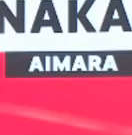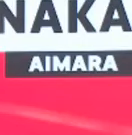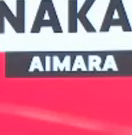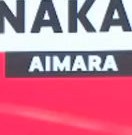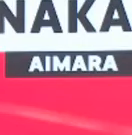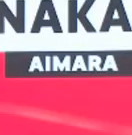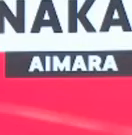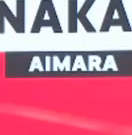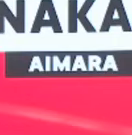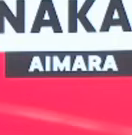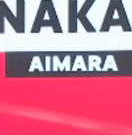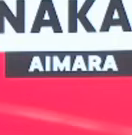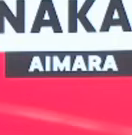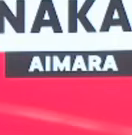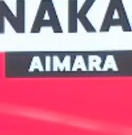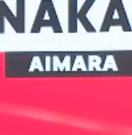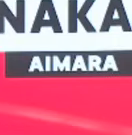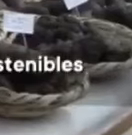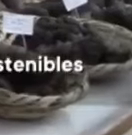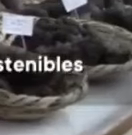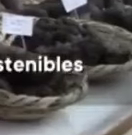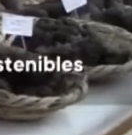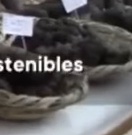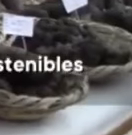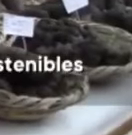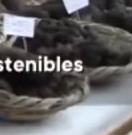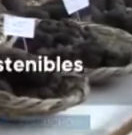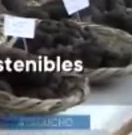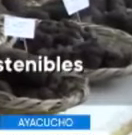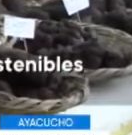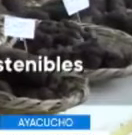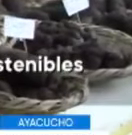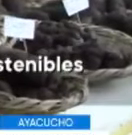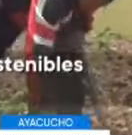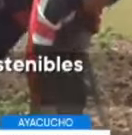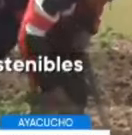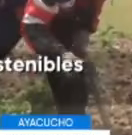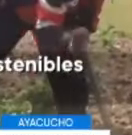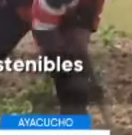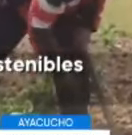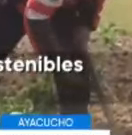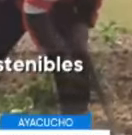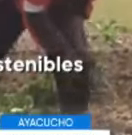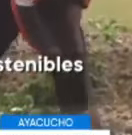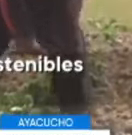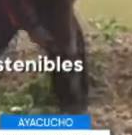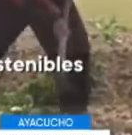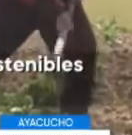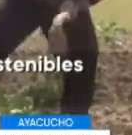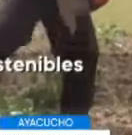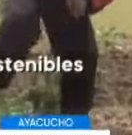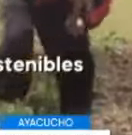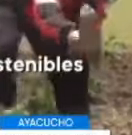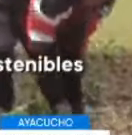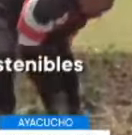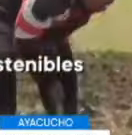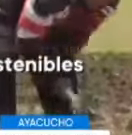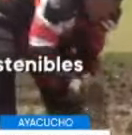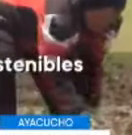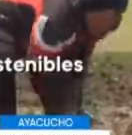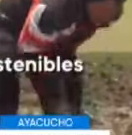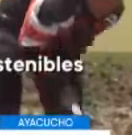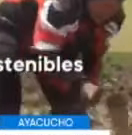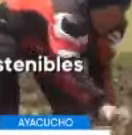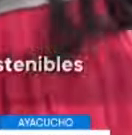Realizan concurso para financiar proyectos. Ayacucho surcasuyo chacaro purtatayari. Akiri surcasuyura pertawipata y